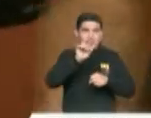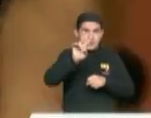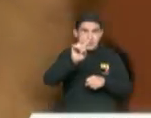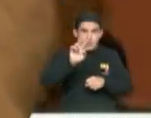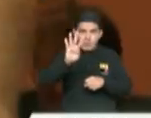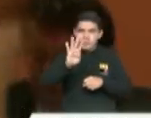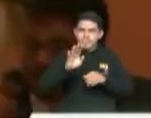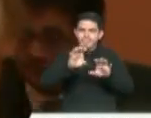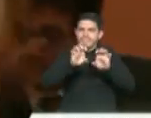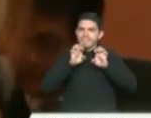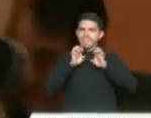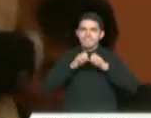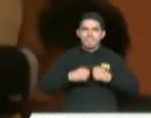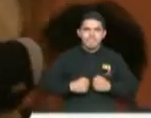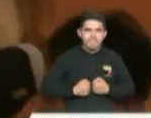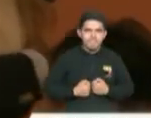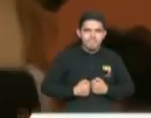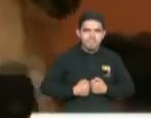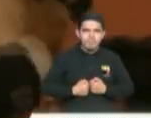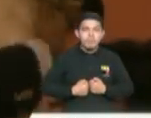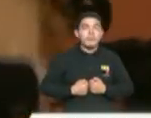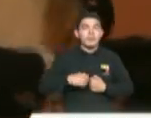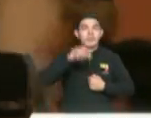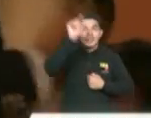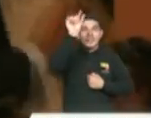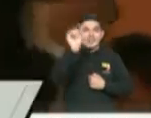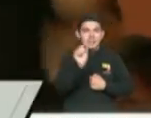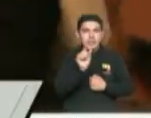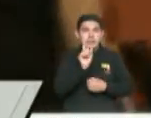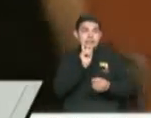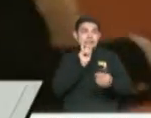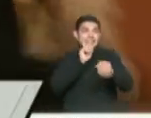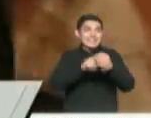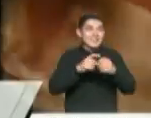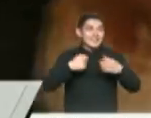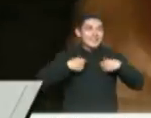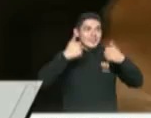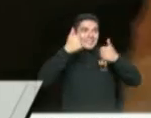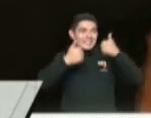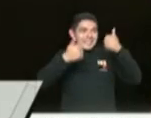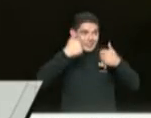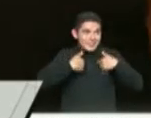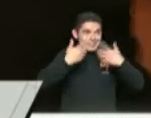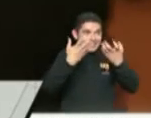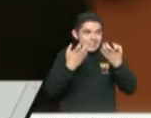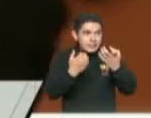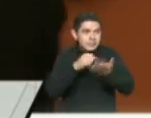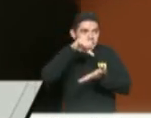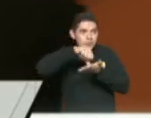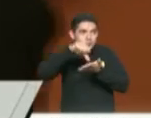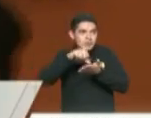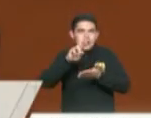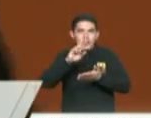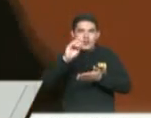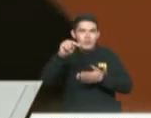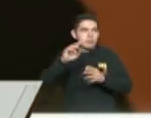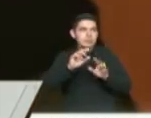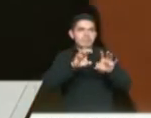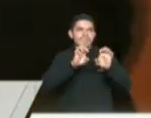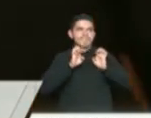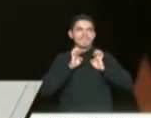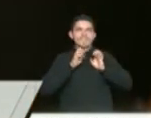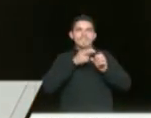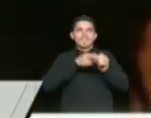y italia retiro definitivamente la candidatura de roma para los juegos olímpicos de 2024